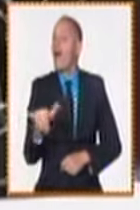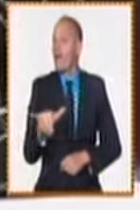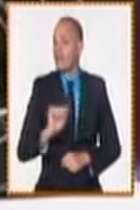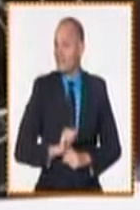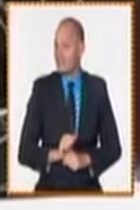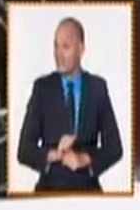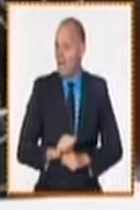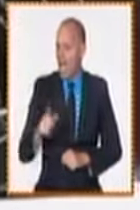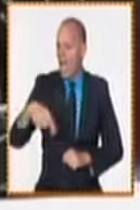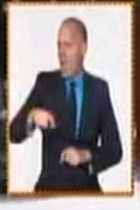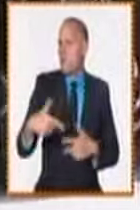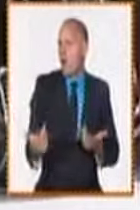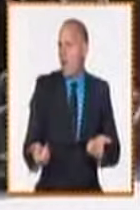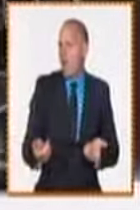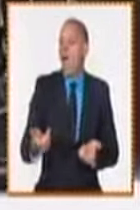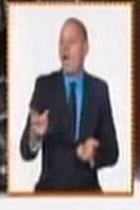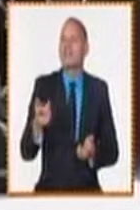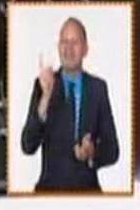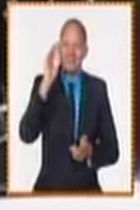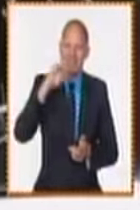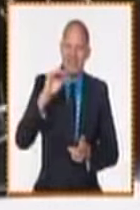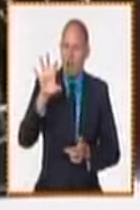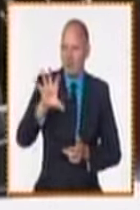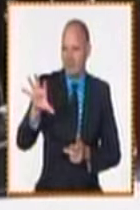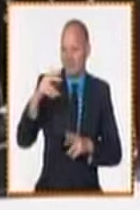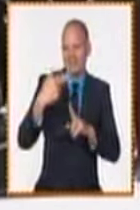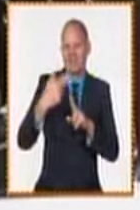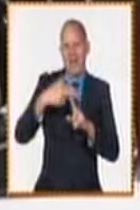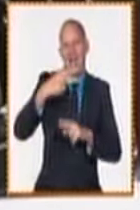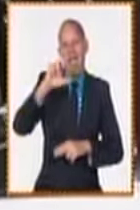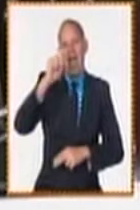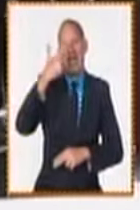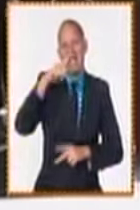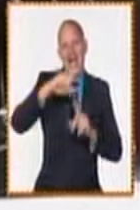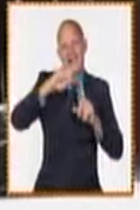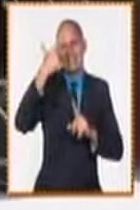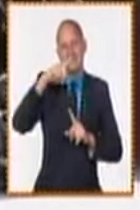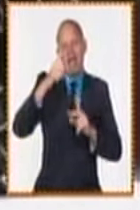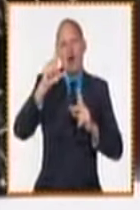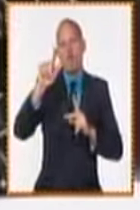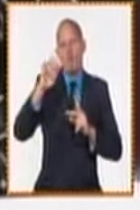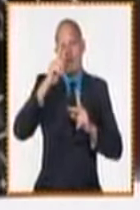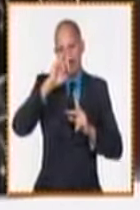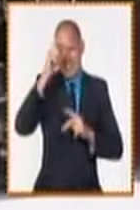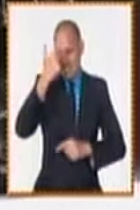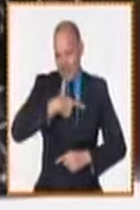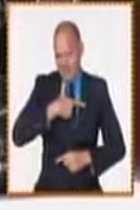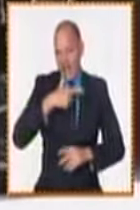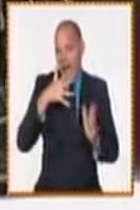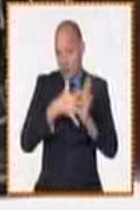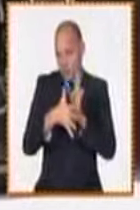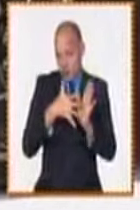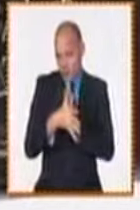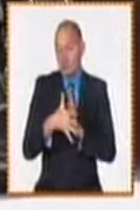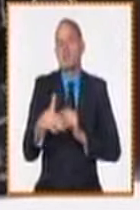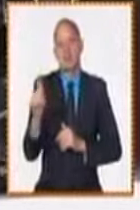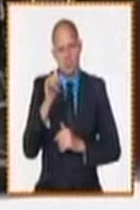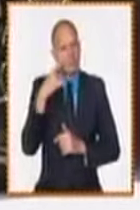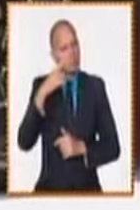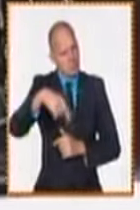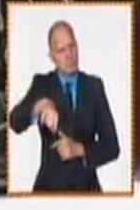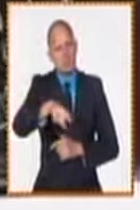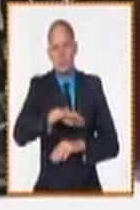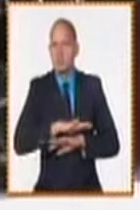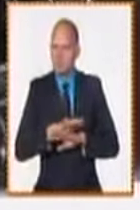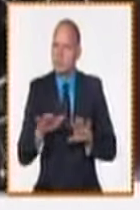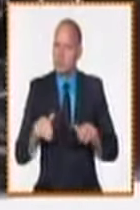símbolo. Porque en esta epopeya que va a durar 10 años, cientos de españoles abrazaron la causa de la